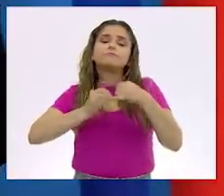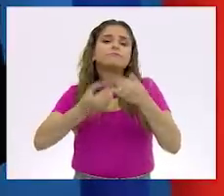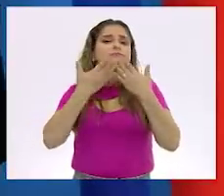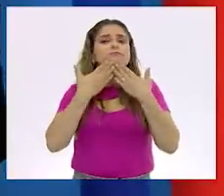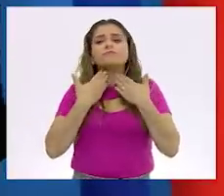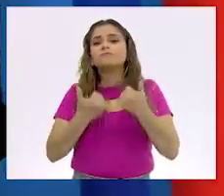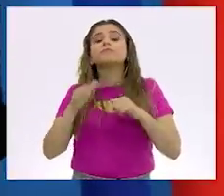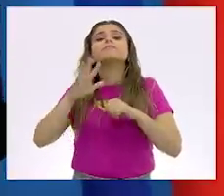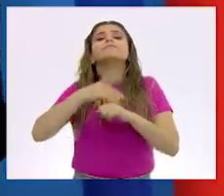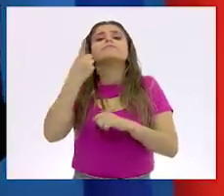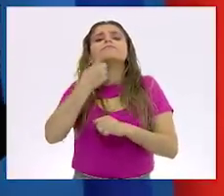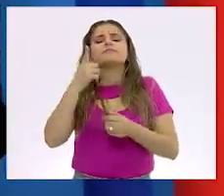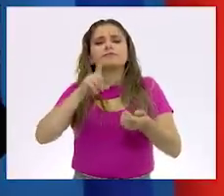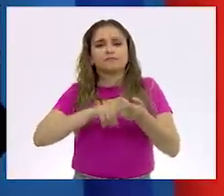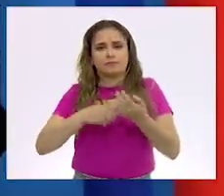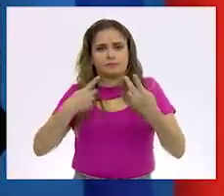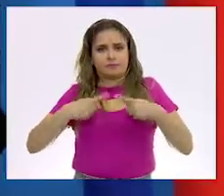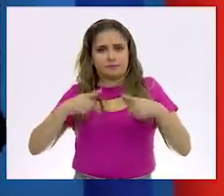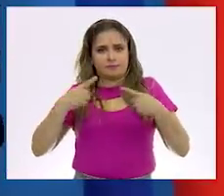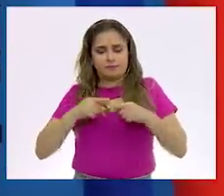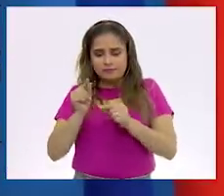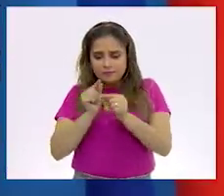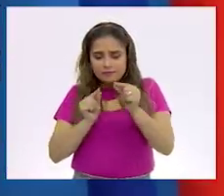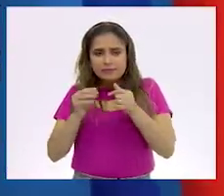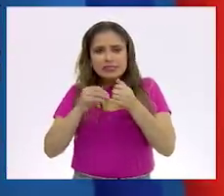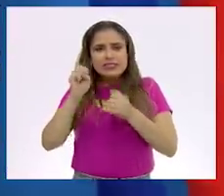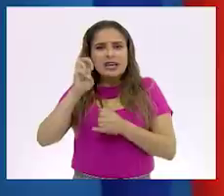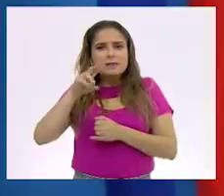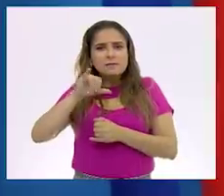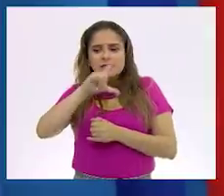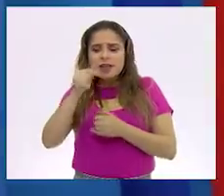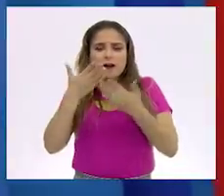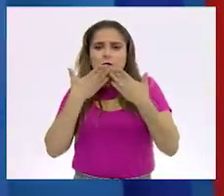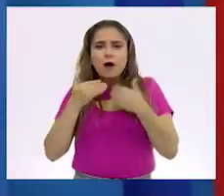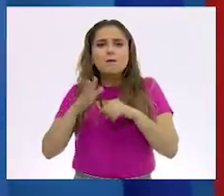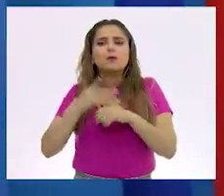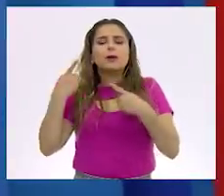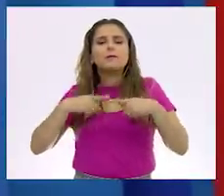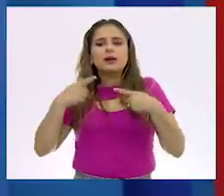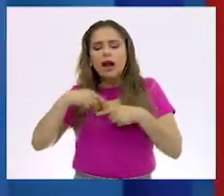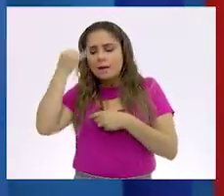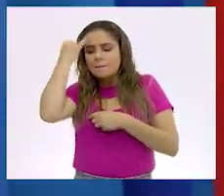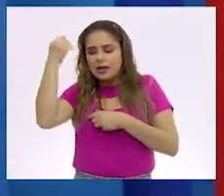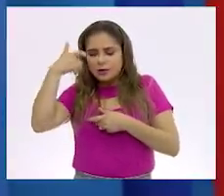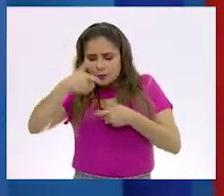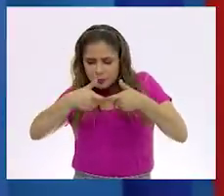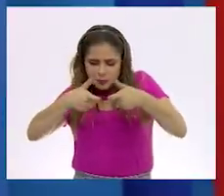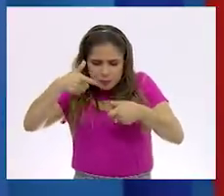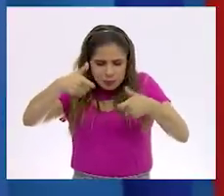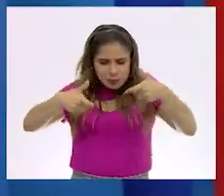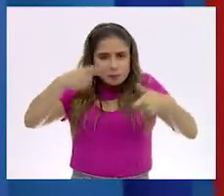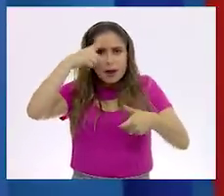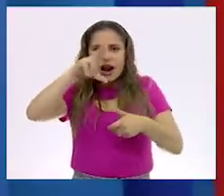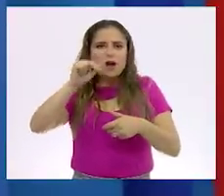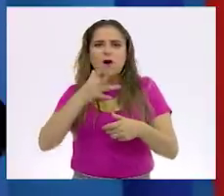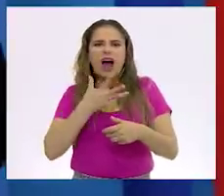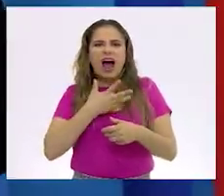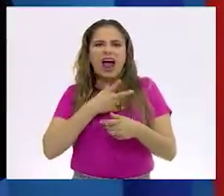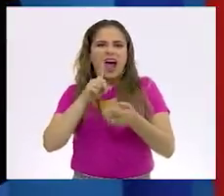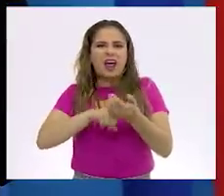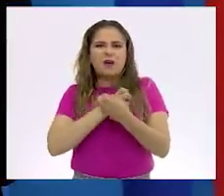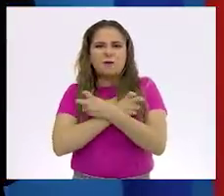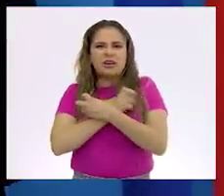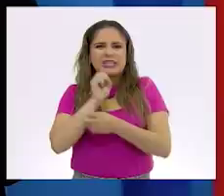intervención humana y deben ser propagadas por procesos de reproducción asexual. A